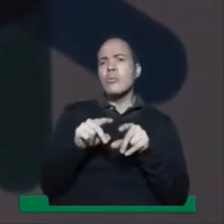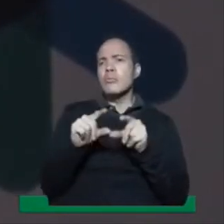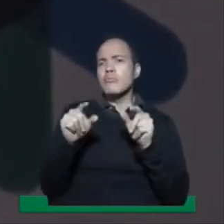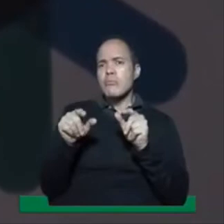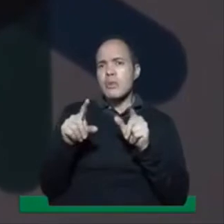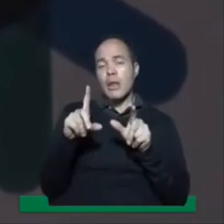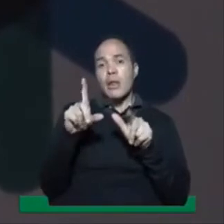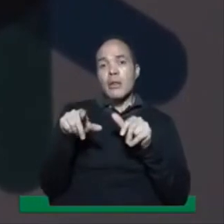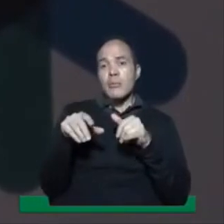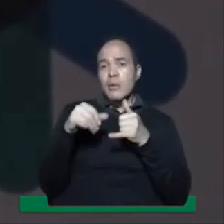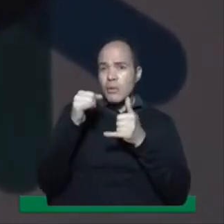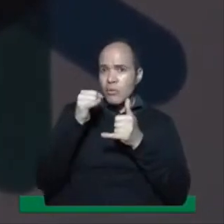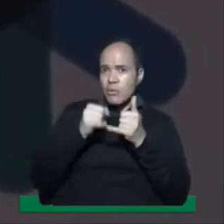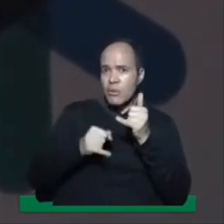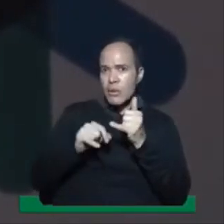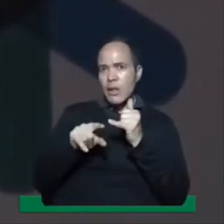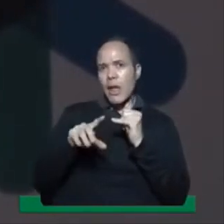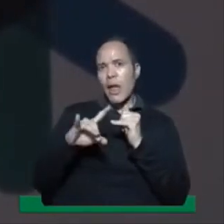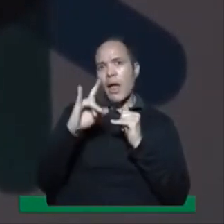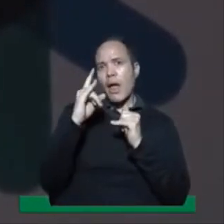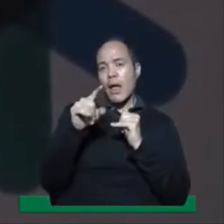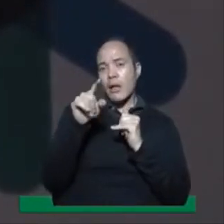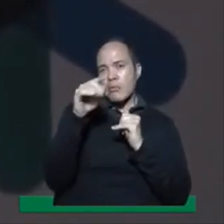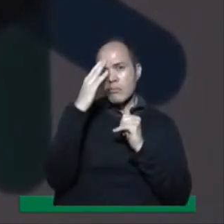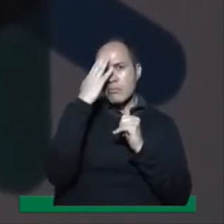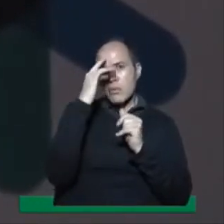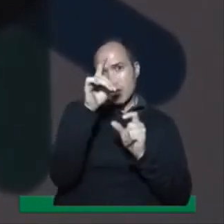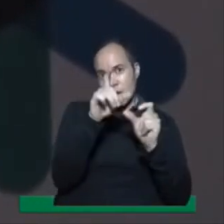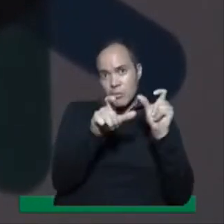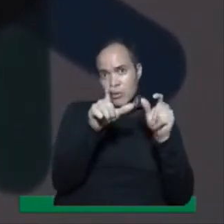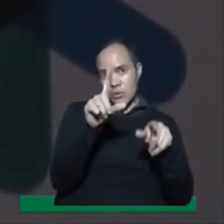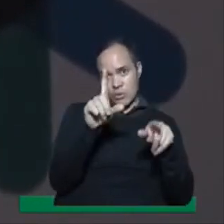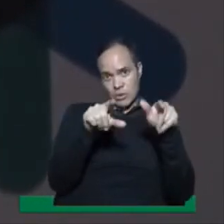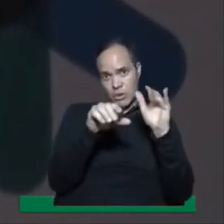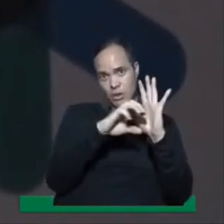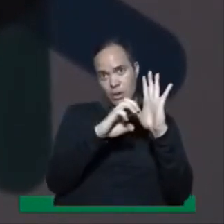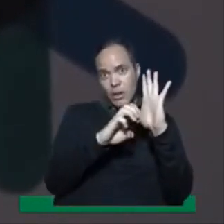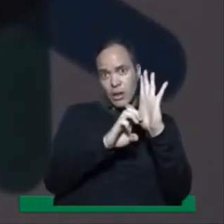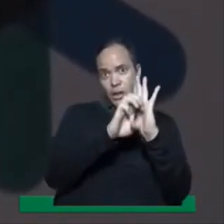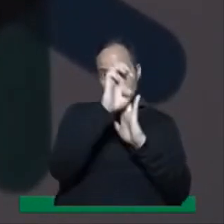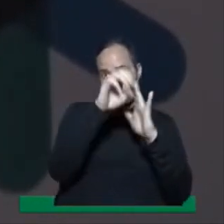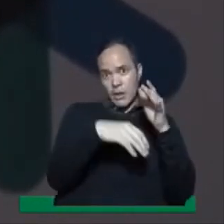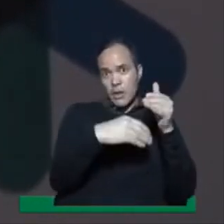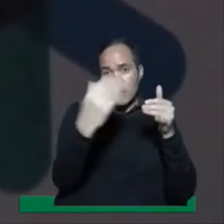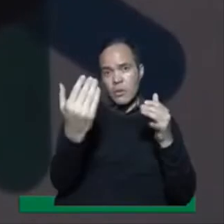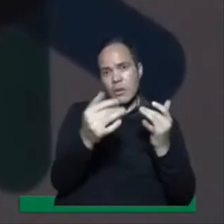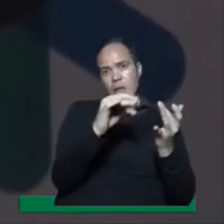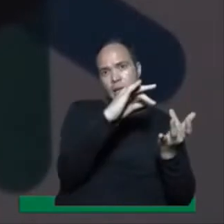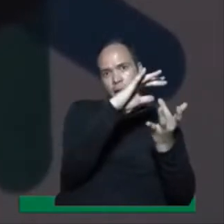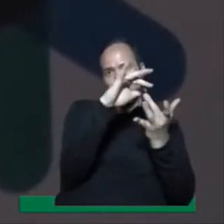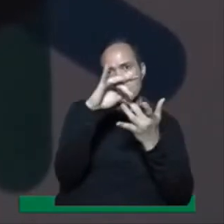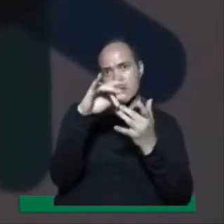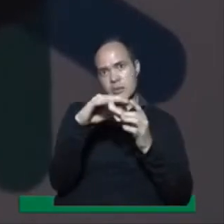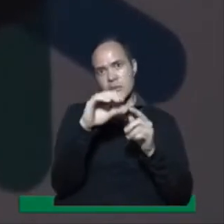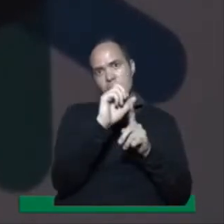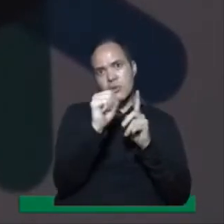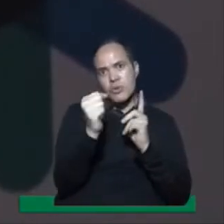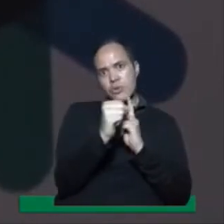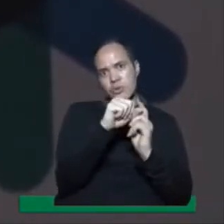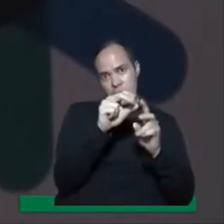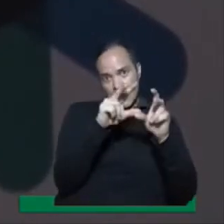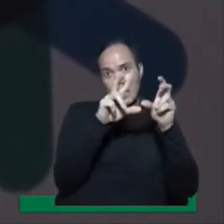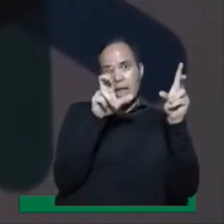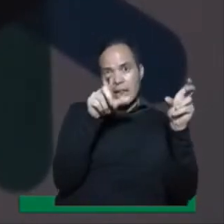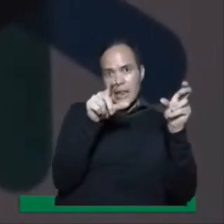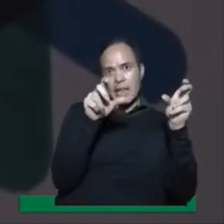que estén emprendiendo que estén empezando en temas de turismo social sostenible que les podrían